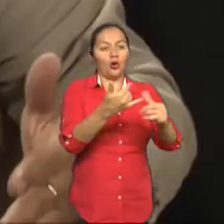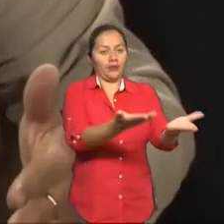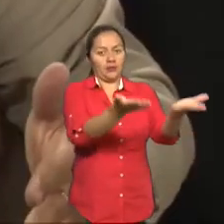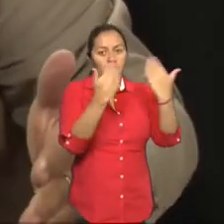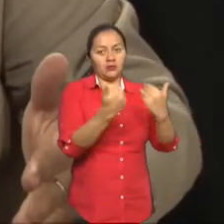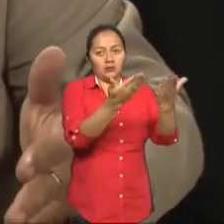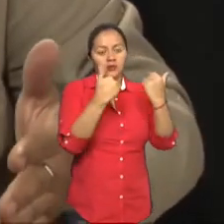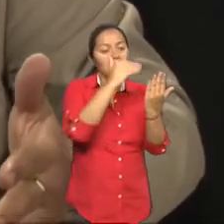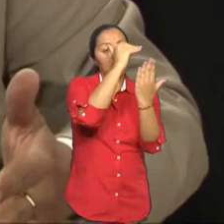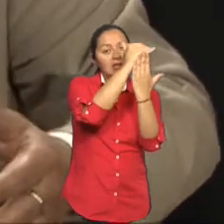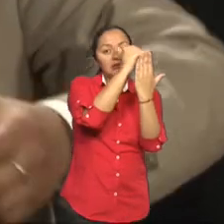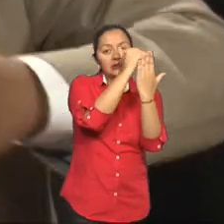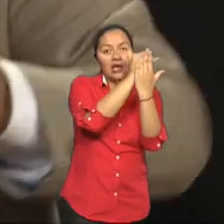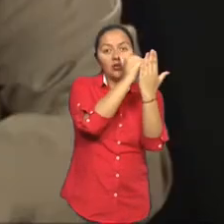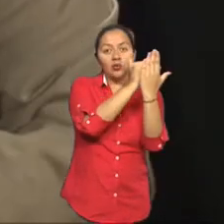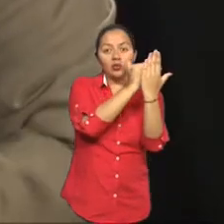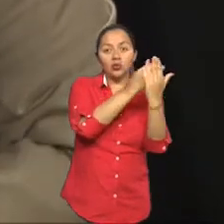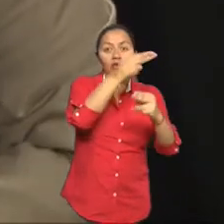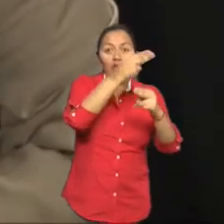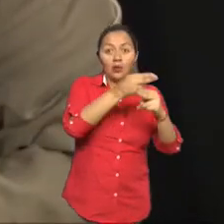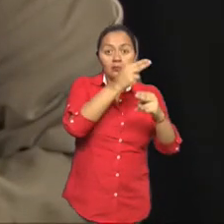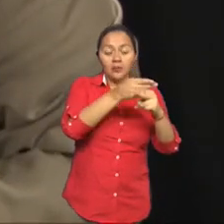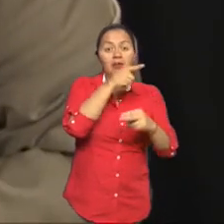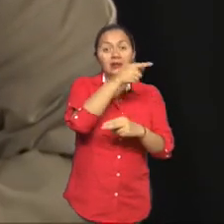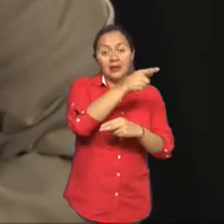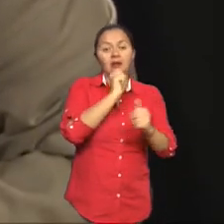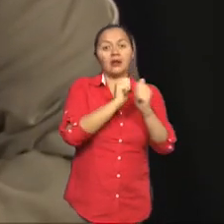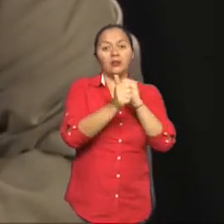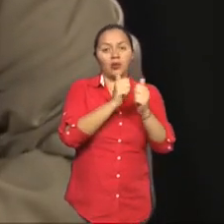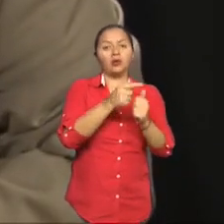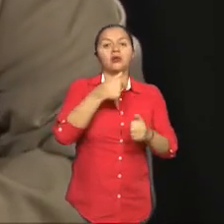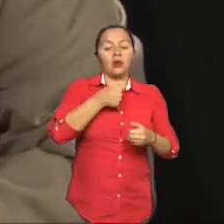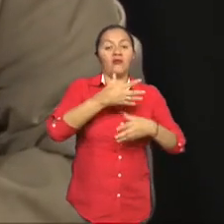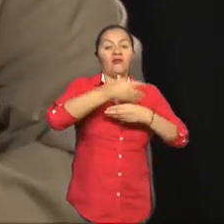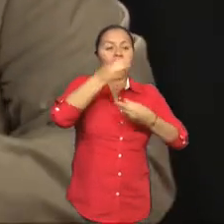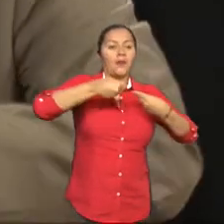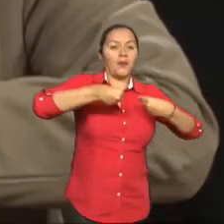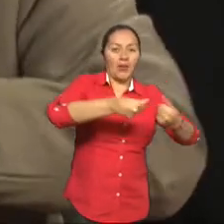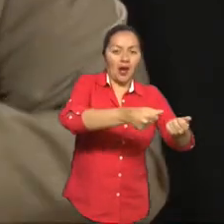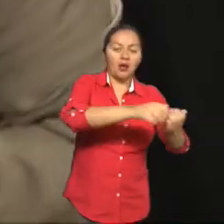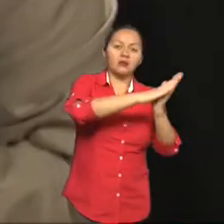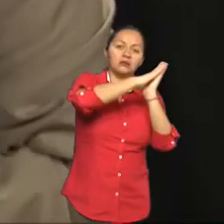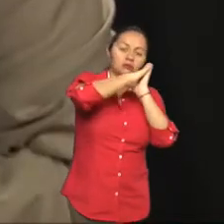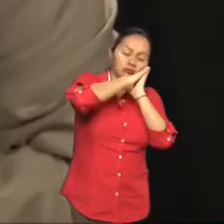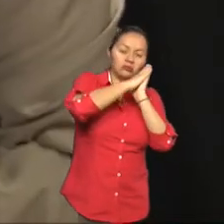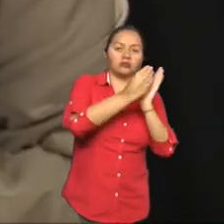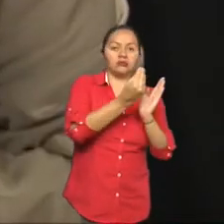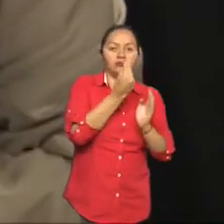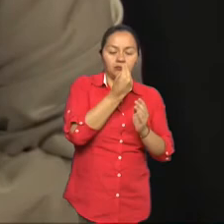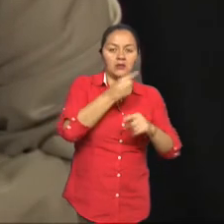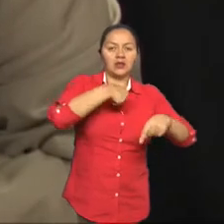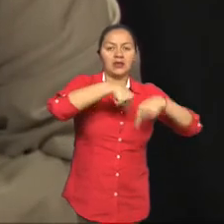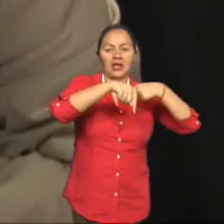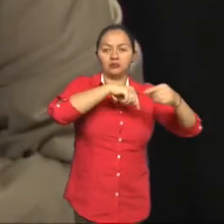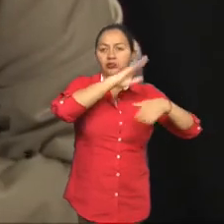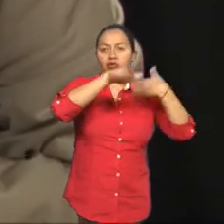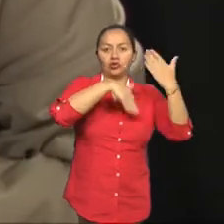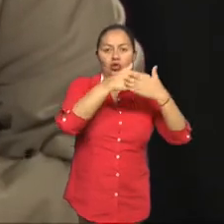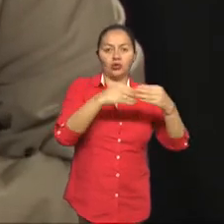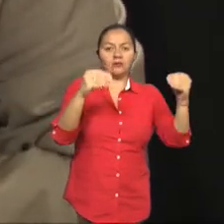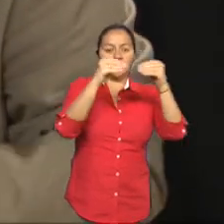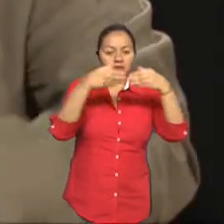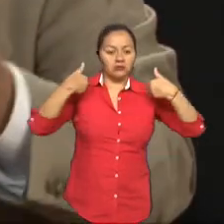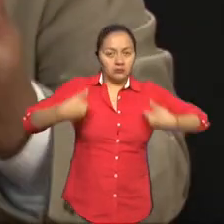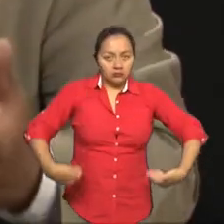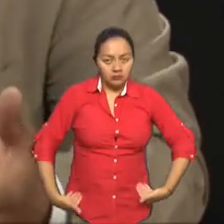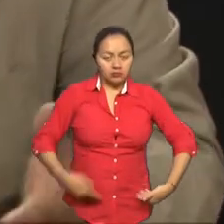envíen el listado de sus deportistas que la federación les va a poner hospedaje, alimentación, transporte. O sea, les da toda la facilidad, incluyendo indumentaria